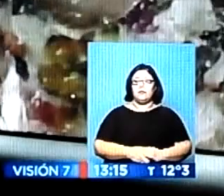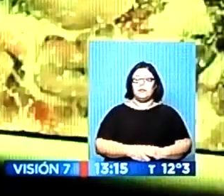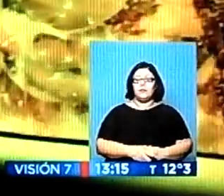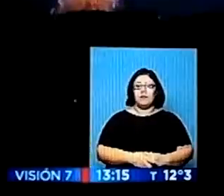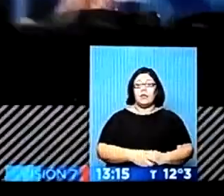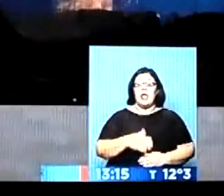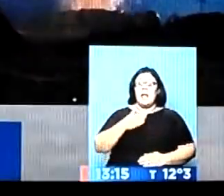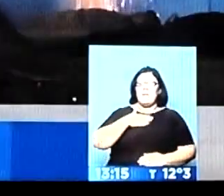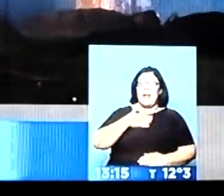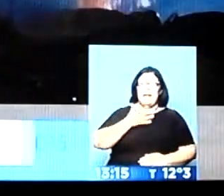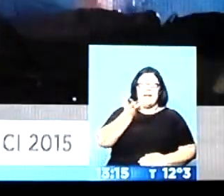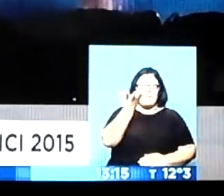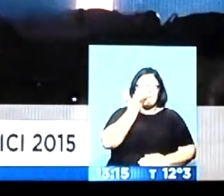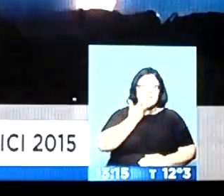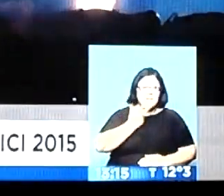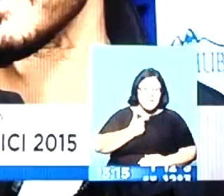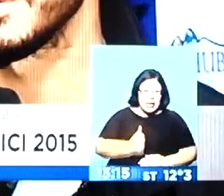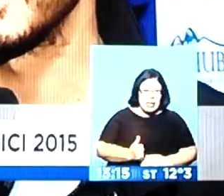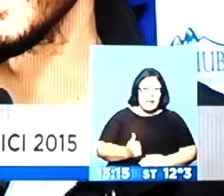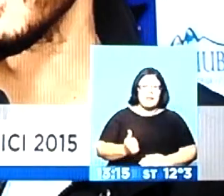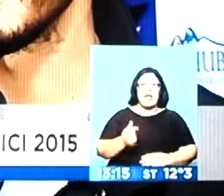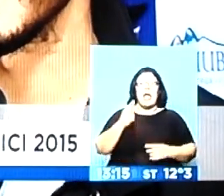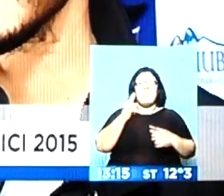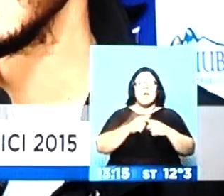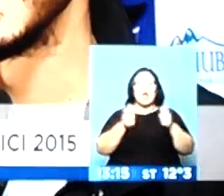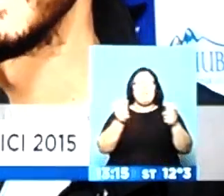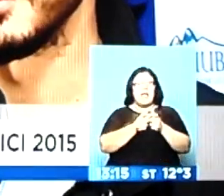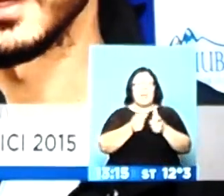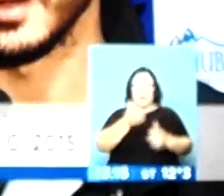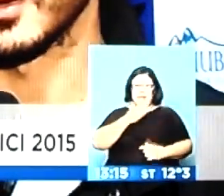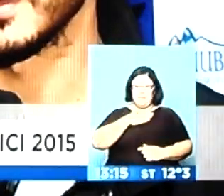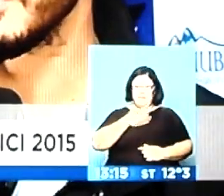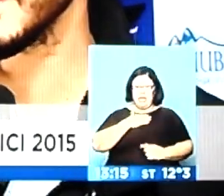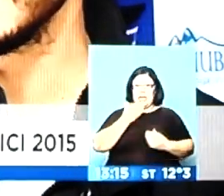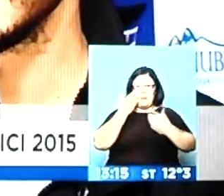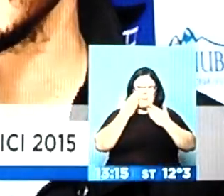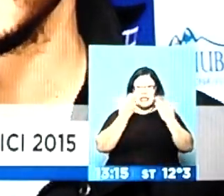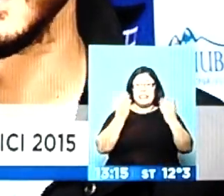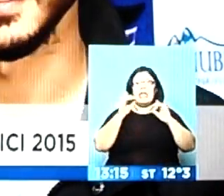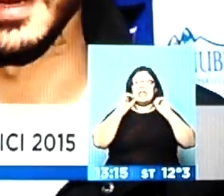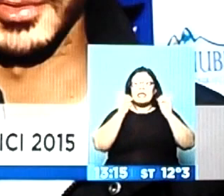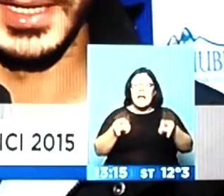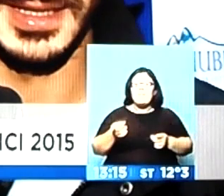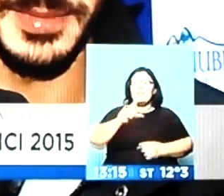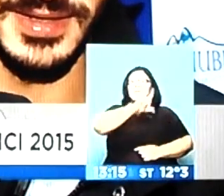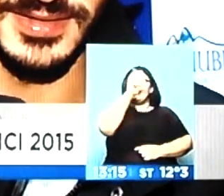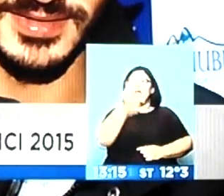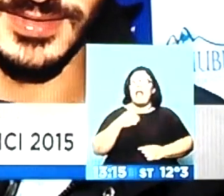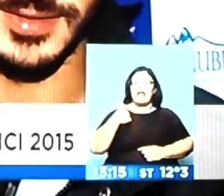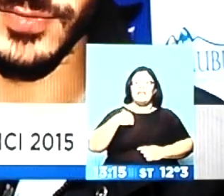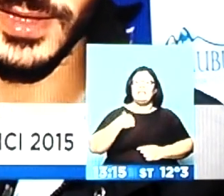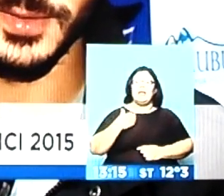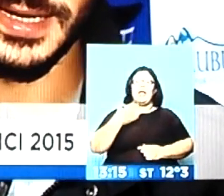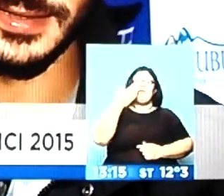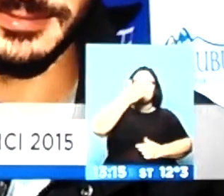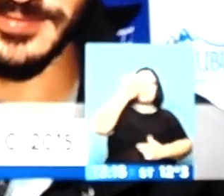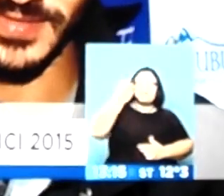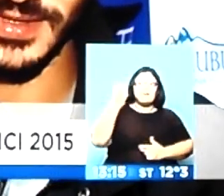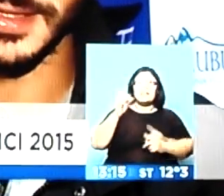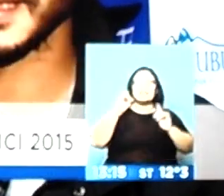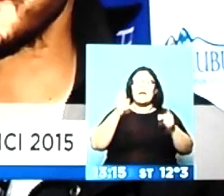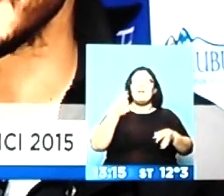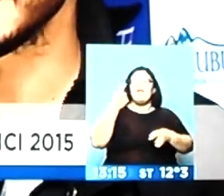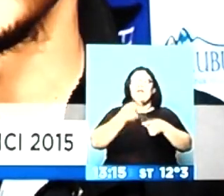Para mí es un placer total, porque además de poder presentar películas propias, poder recorrer el país y apoyar también en